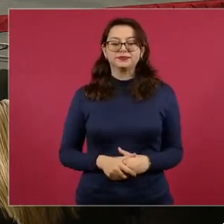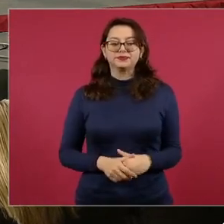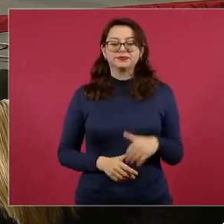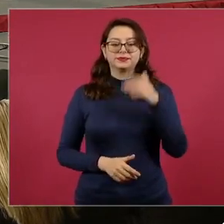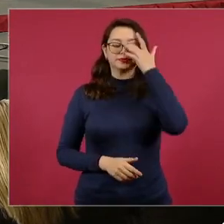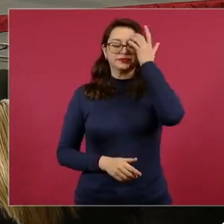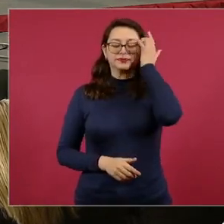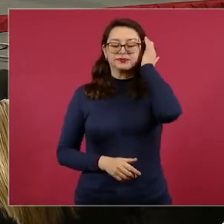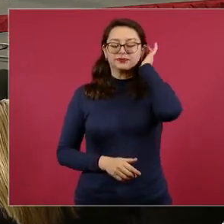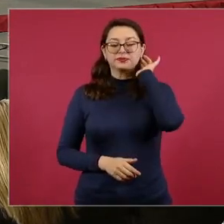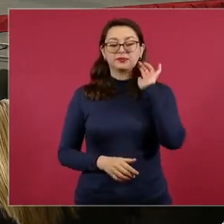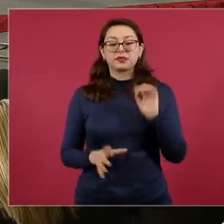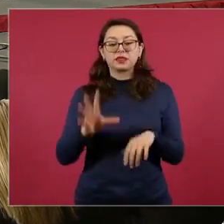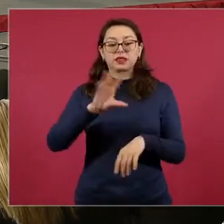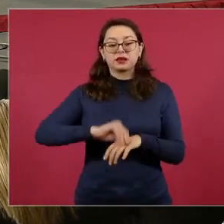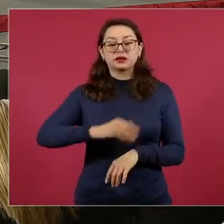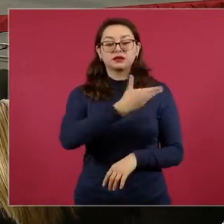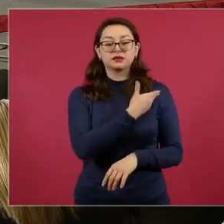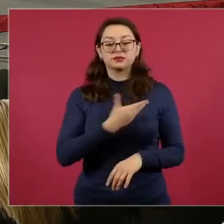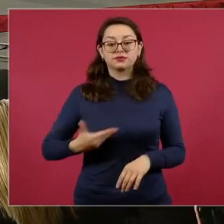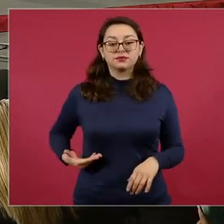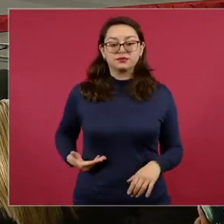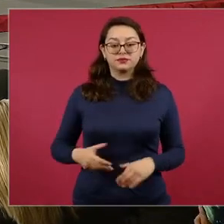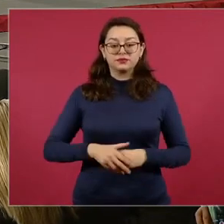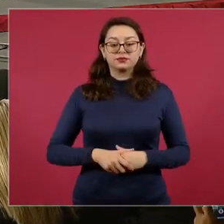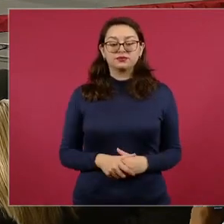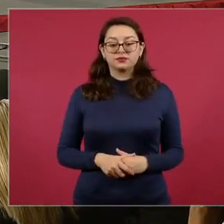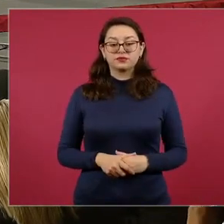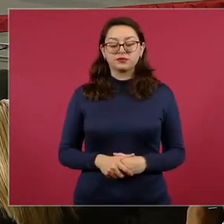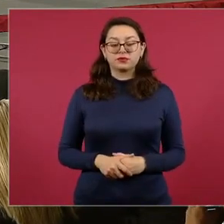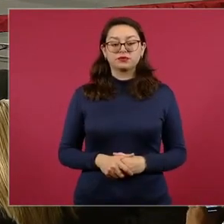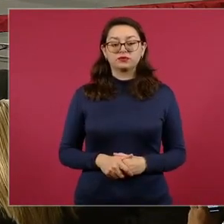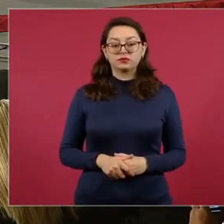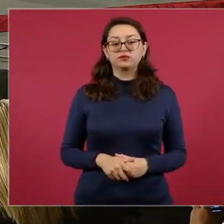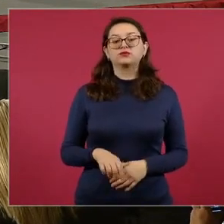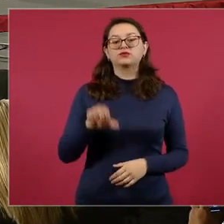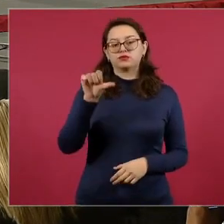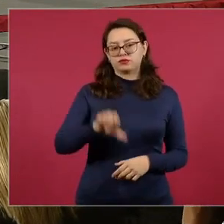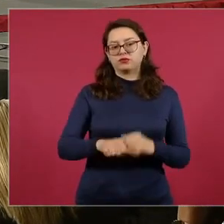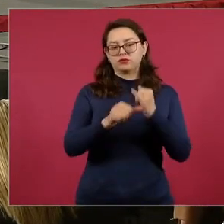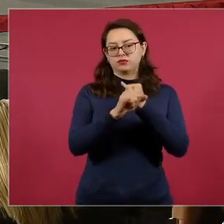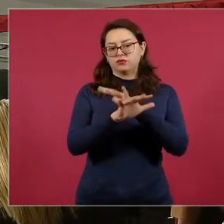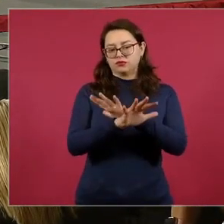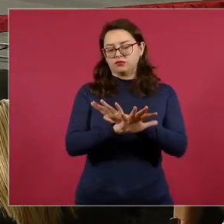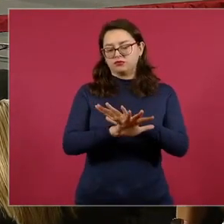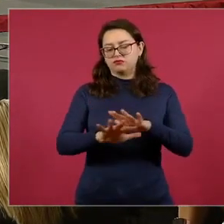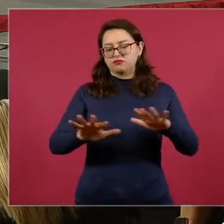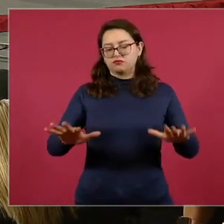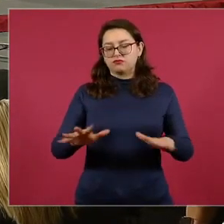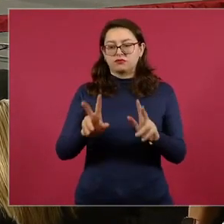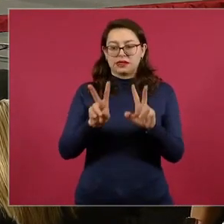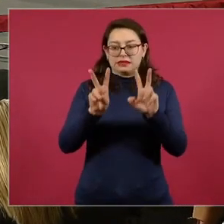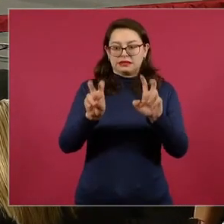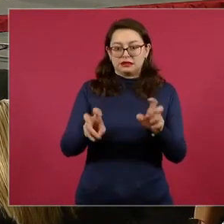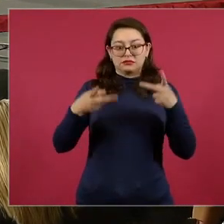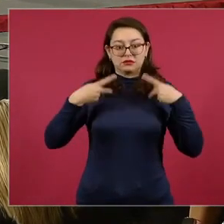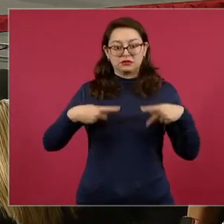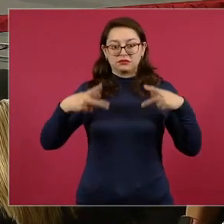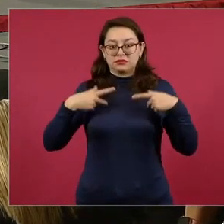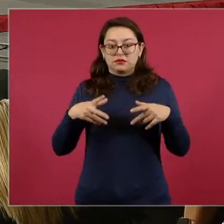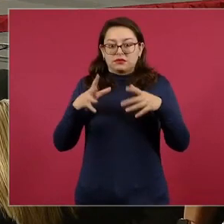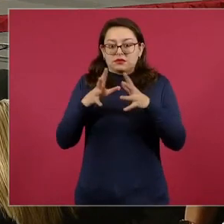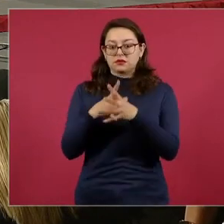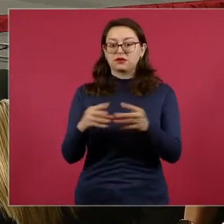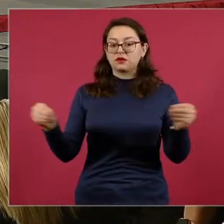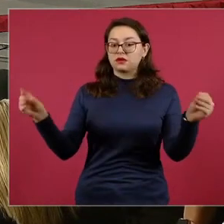Con su permiso, presidente, el día de hoy vamos a seguir informando sobre la estrategia de búsqueda. Nos acompaña